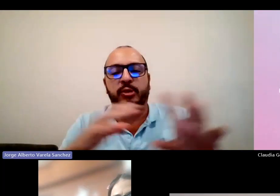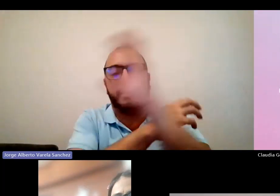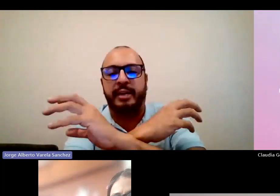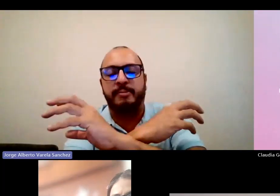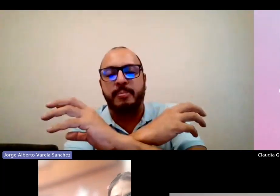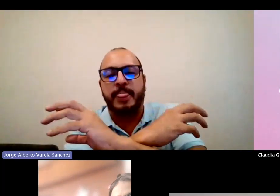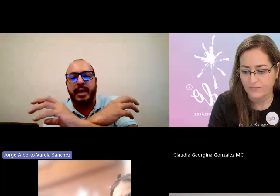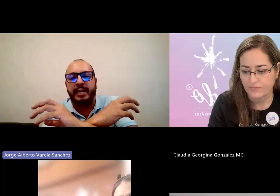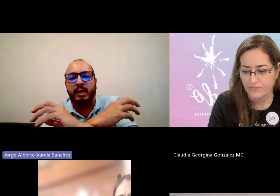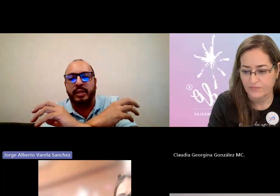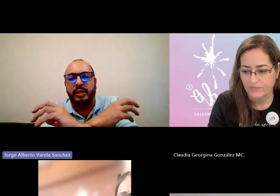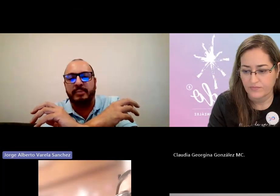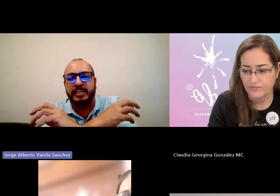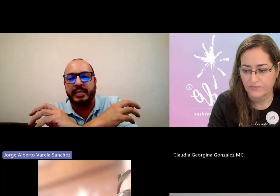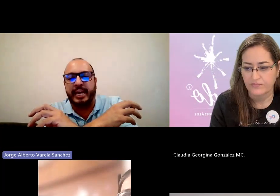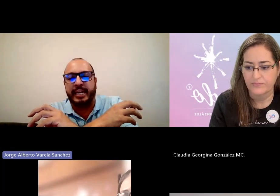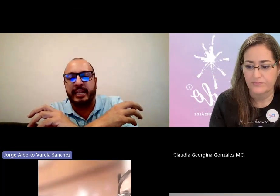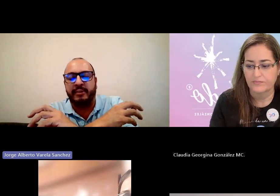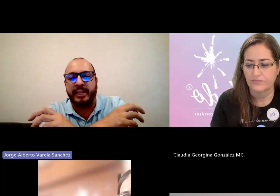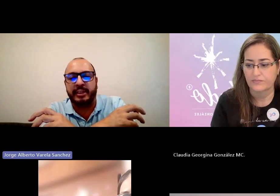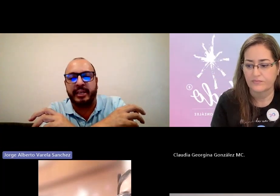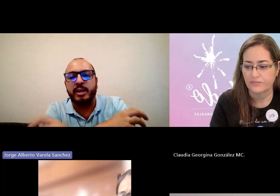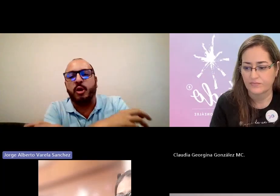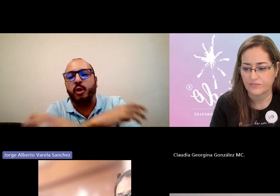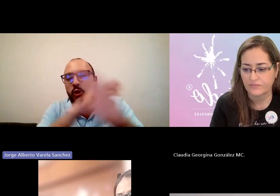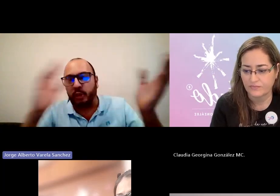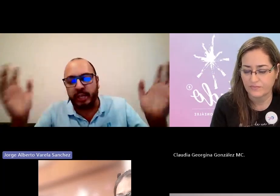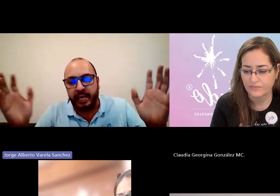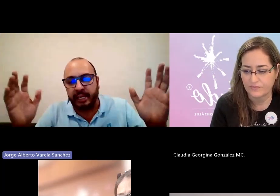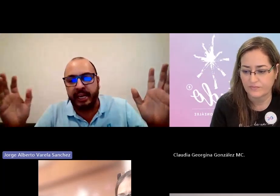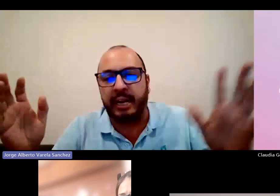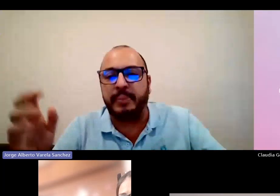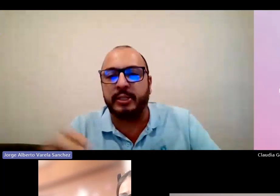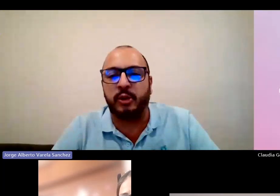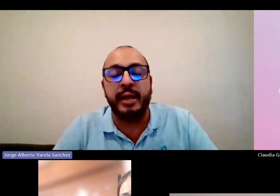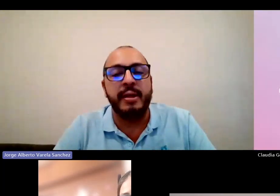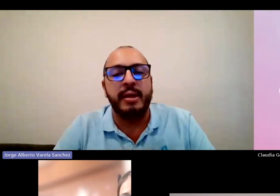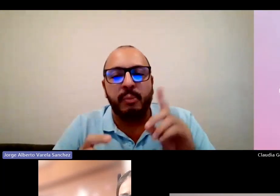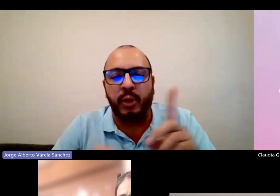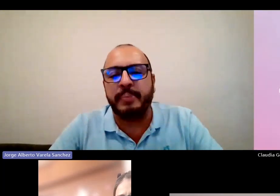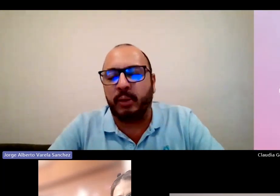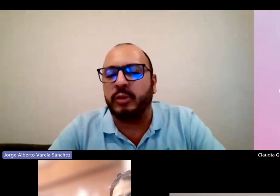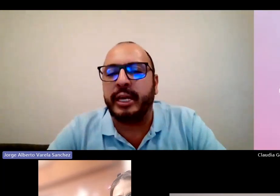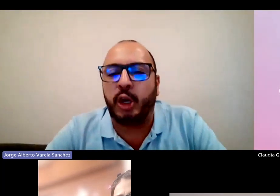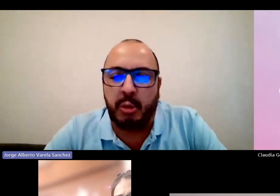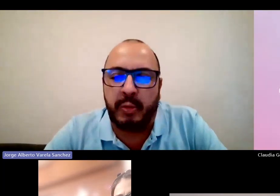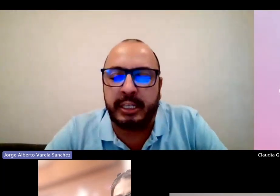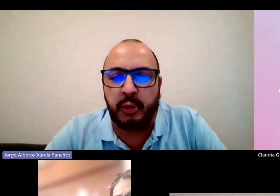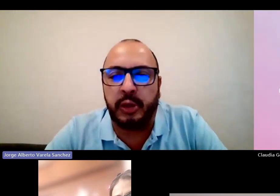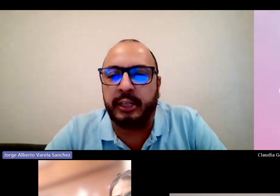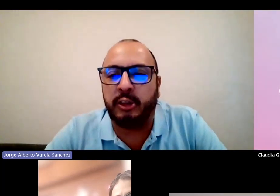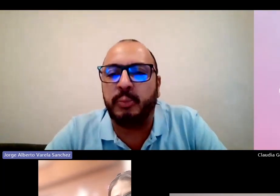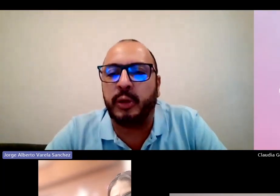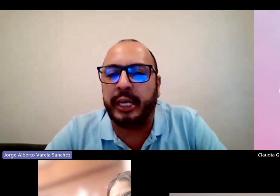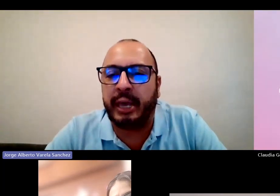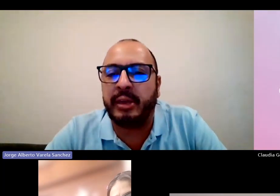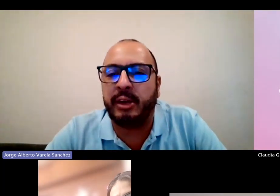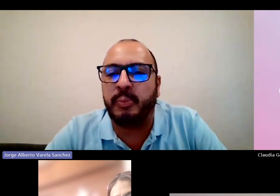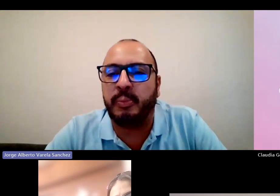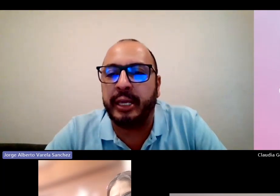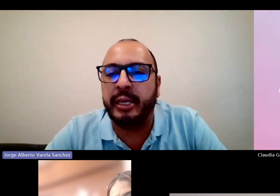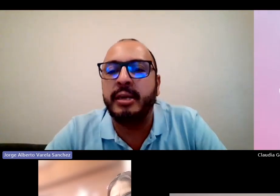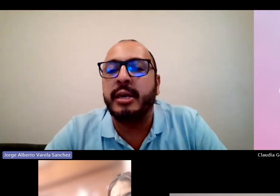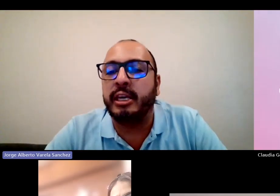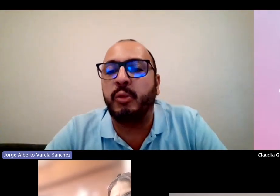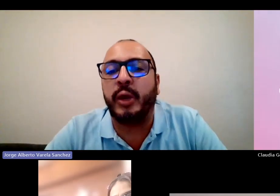se atendieran en la unidad más cercana de enfrente o donde eligiera la persona. Voy a preguntar cómo va ese proyecto, porque ya había